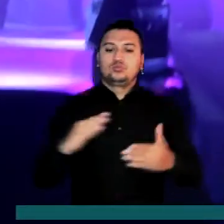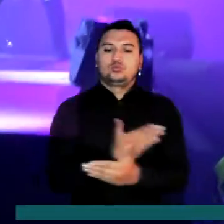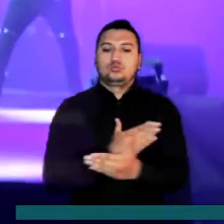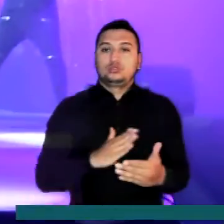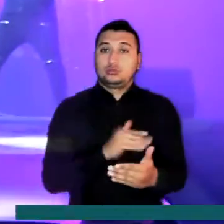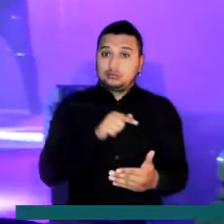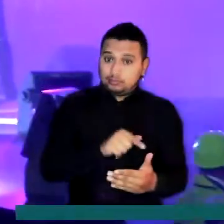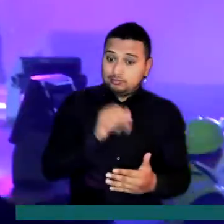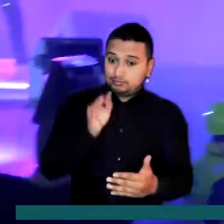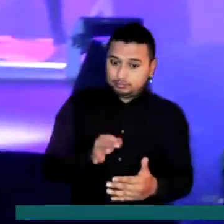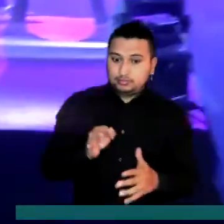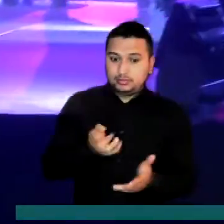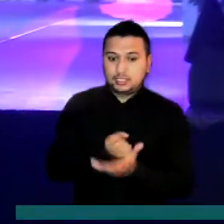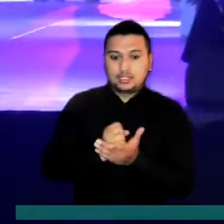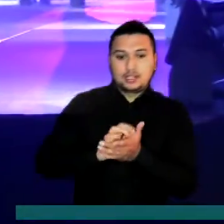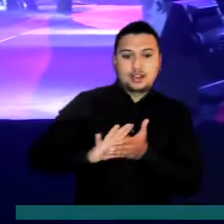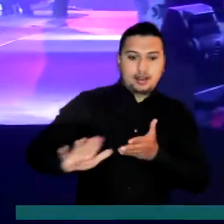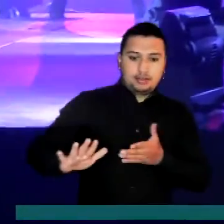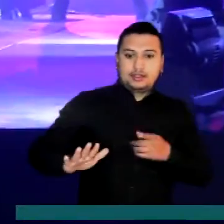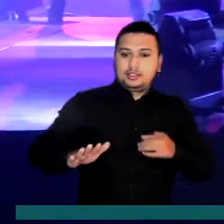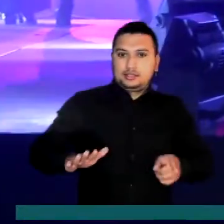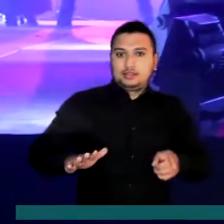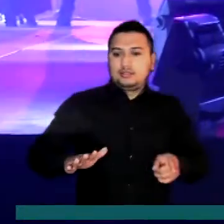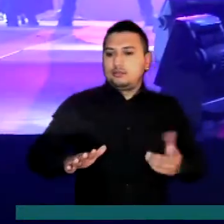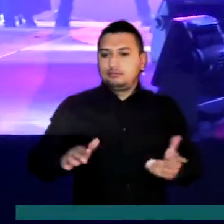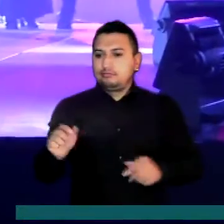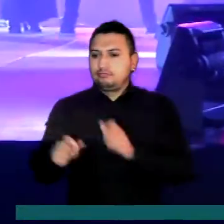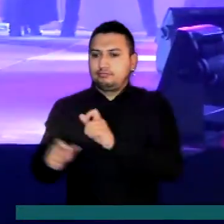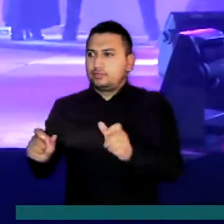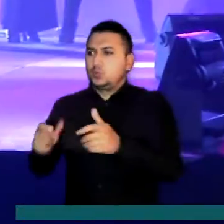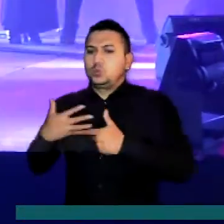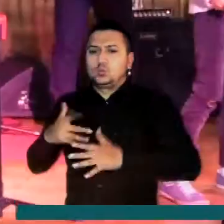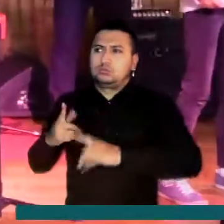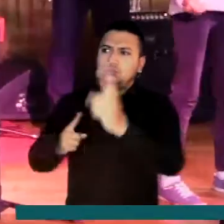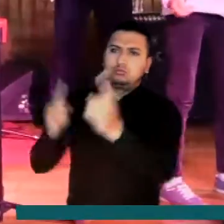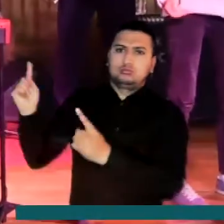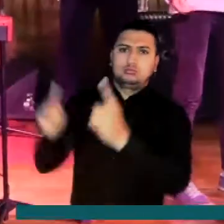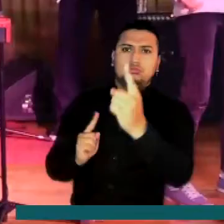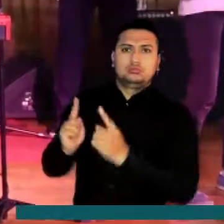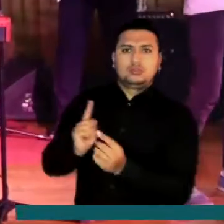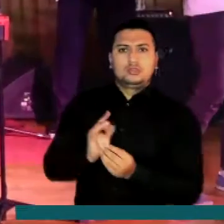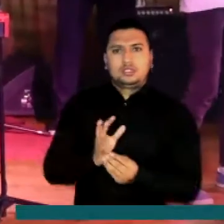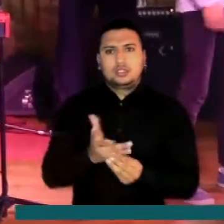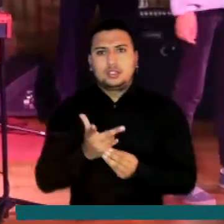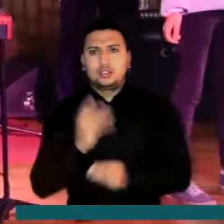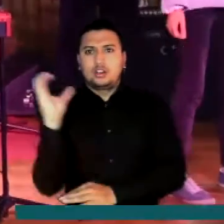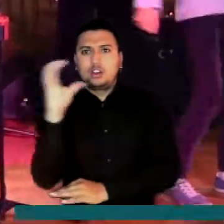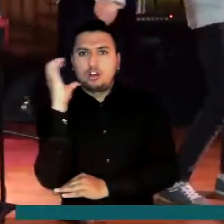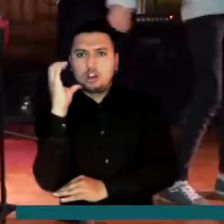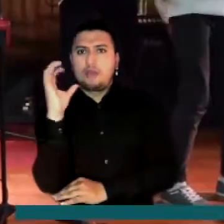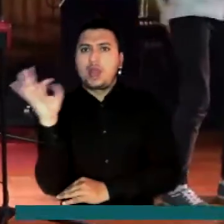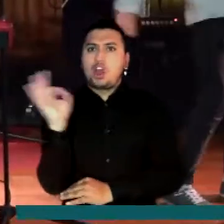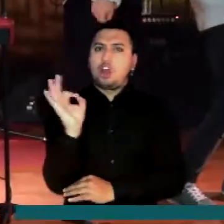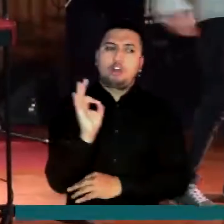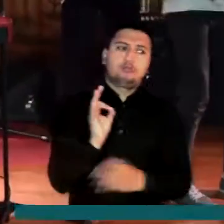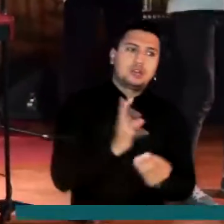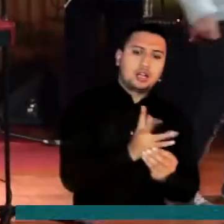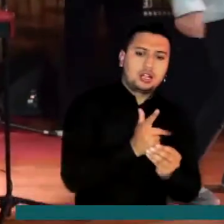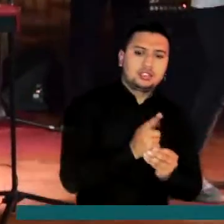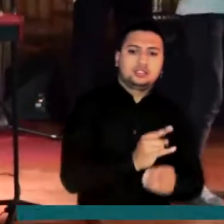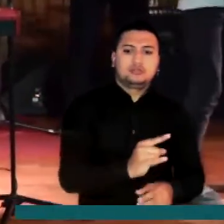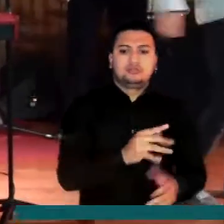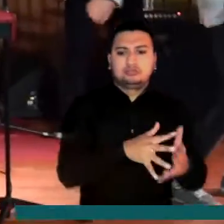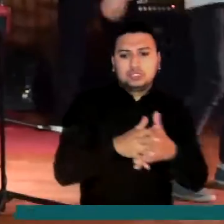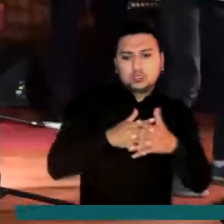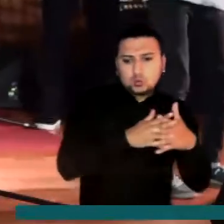para todos los públicos, artistas, bandas colombianas y de Estados Unidos de mediano y amplio reconocimiento